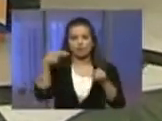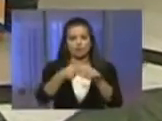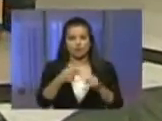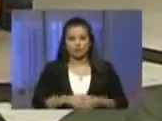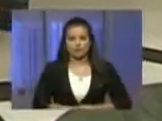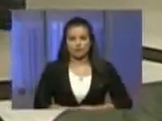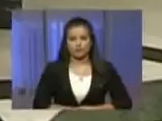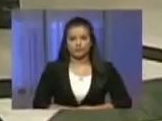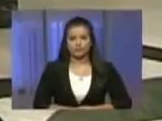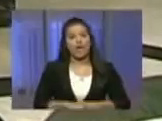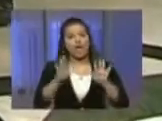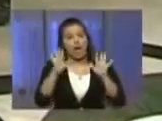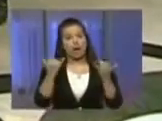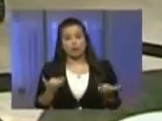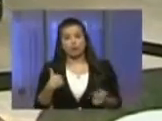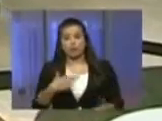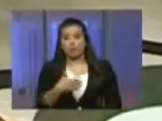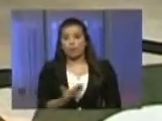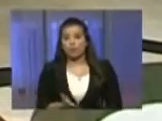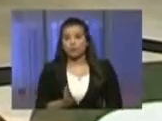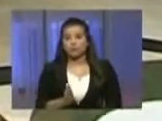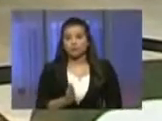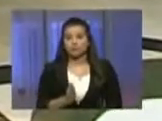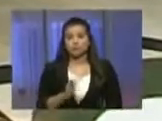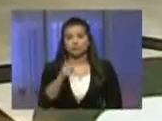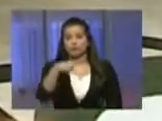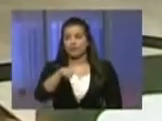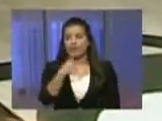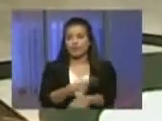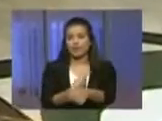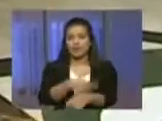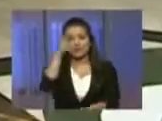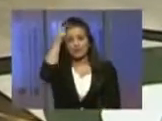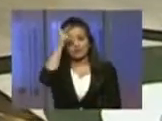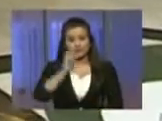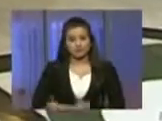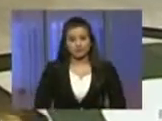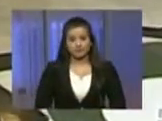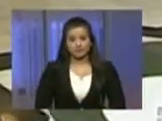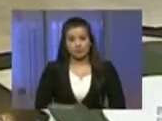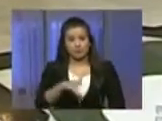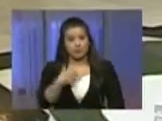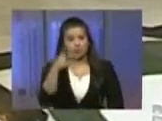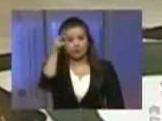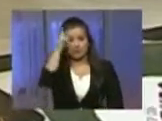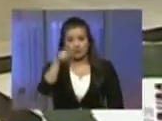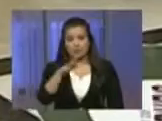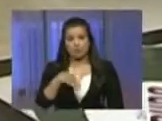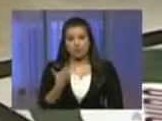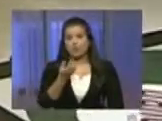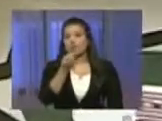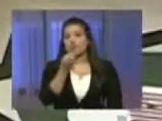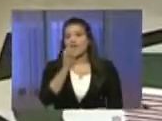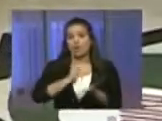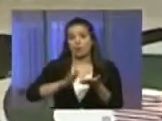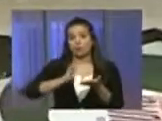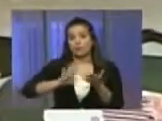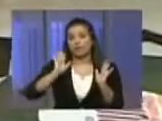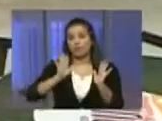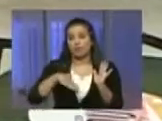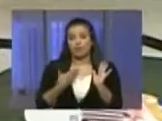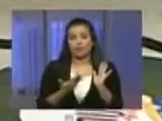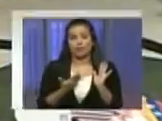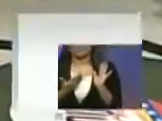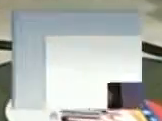Ahora yo pudiera tener hermanos indígenas compañeros pudiera tener la buena excusa para decir